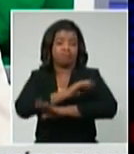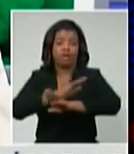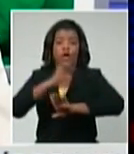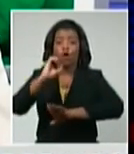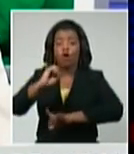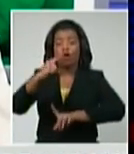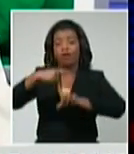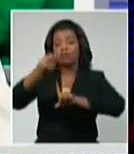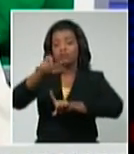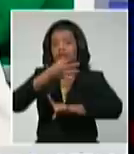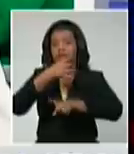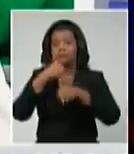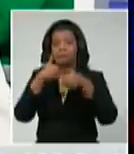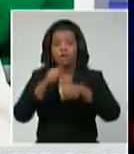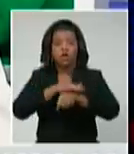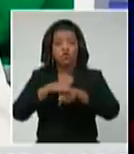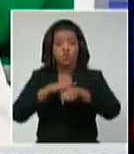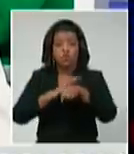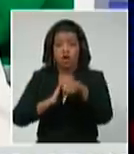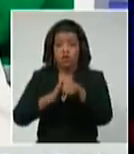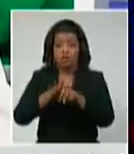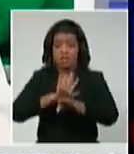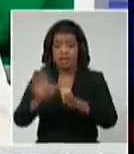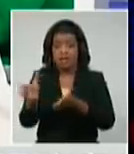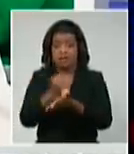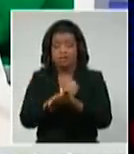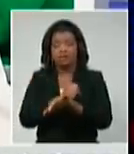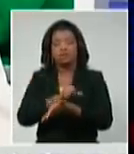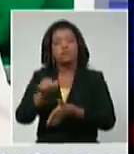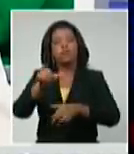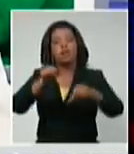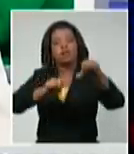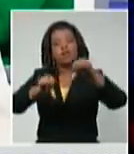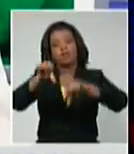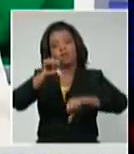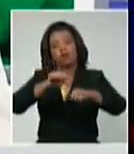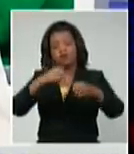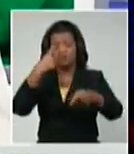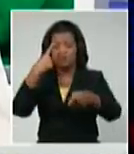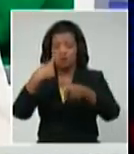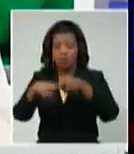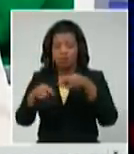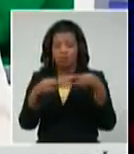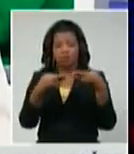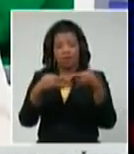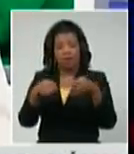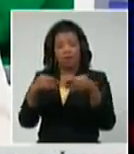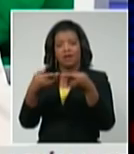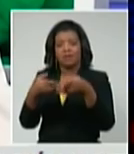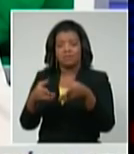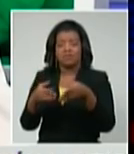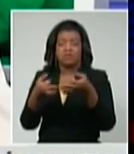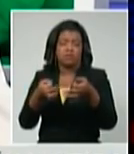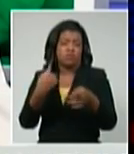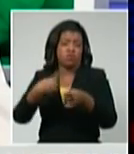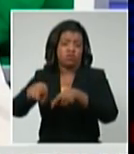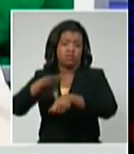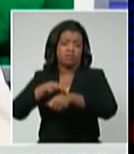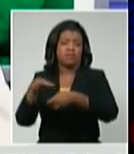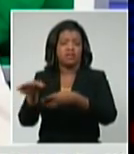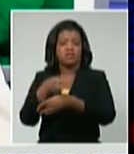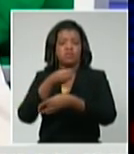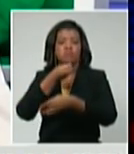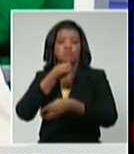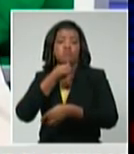que logren curar esta enfermedad, pues también se irán incorporando otros diagnósticos que le van a dar a Cuba una